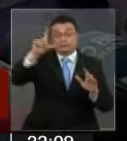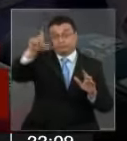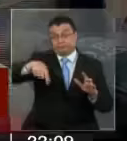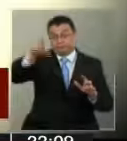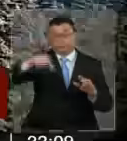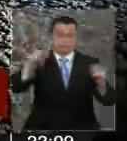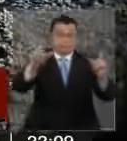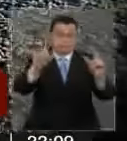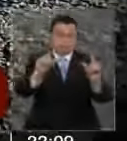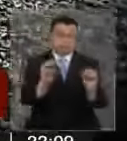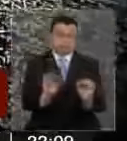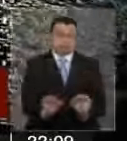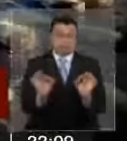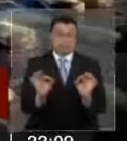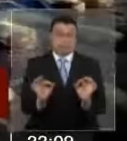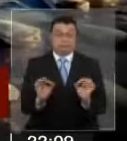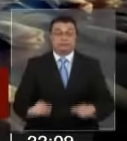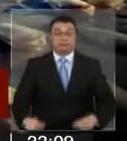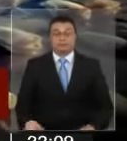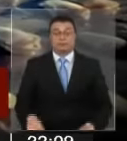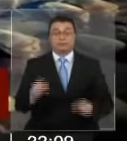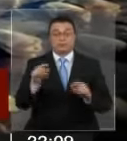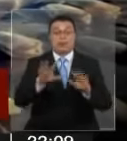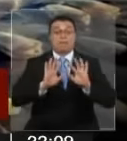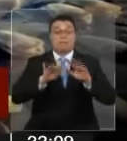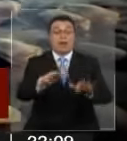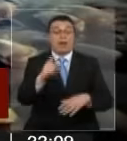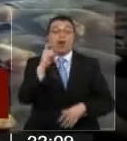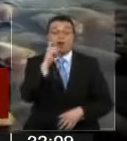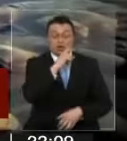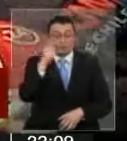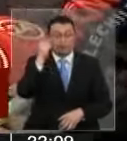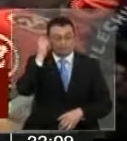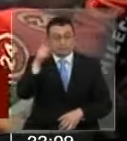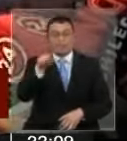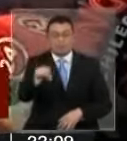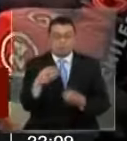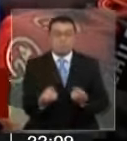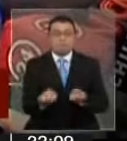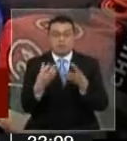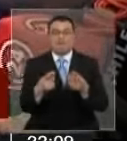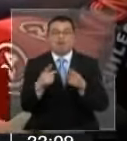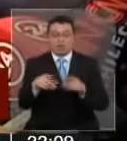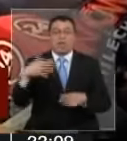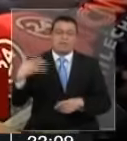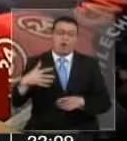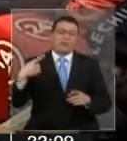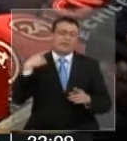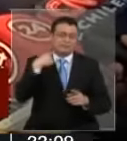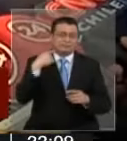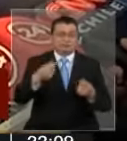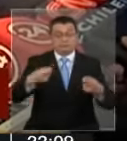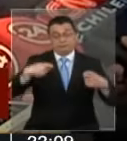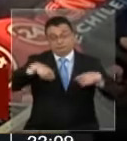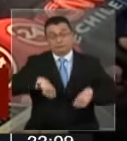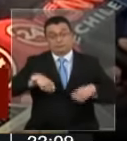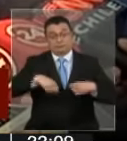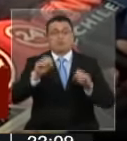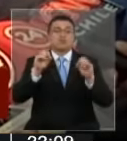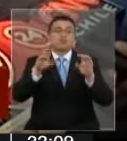quedar sin plata. Sabemos que la marea roja es algo que ha producido un efecto muy importante en términos de los ingresos económicos